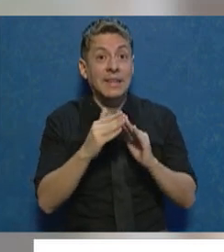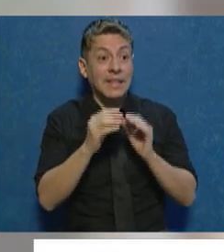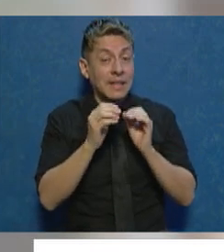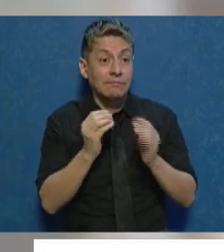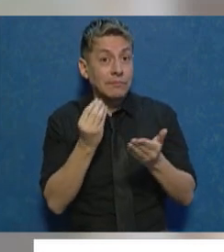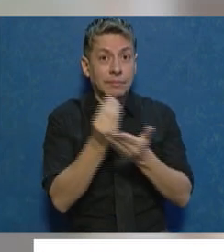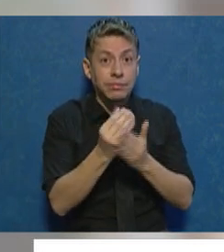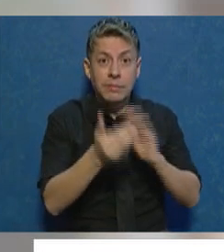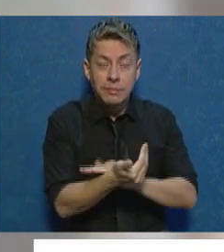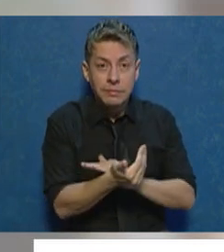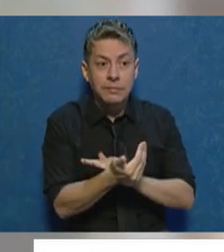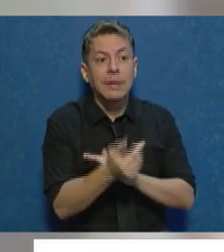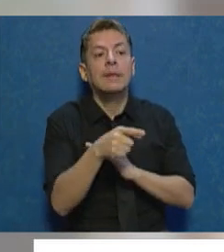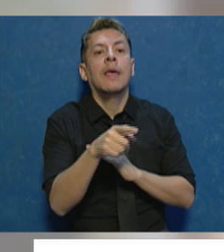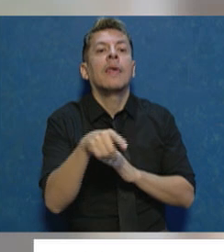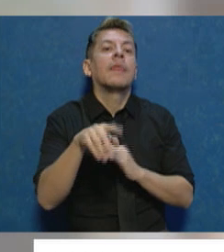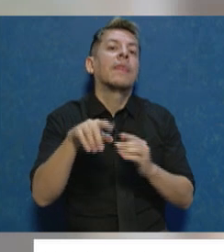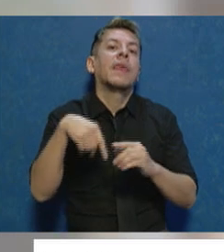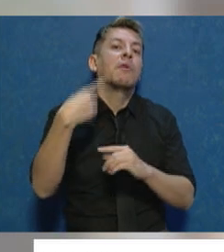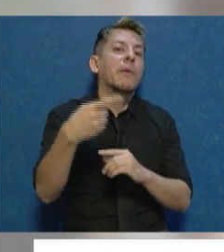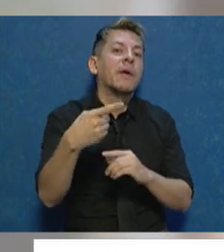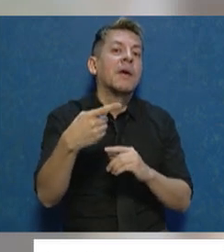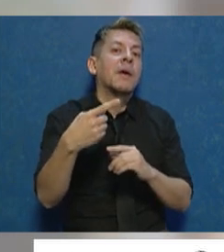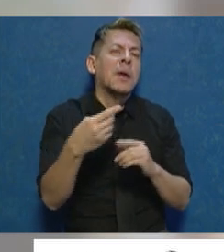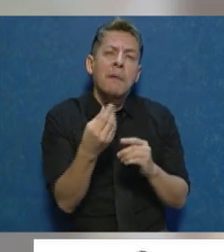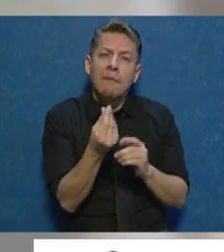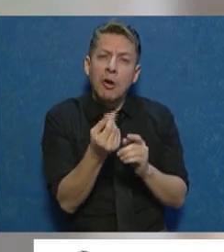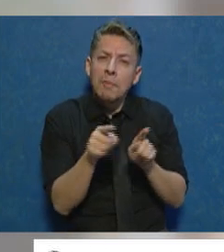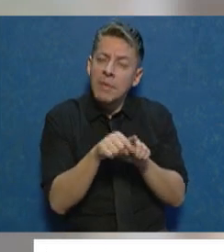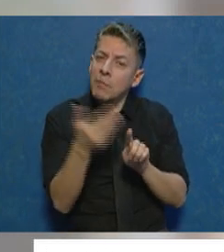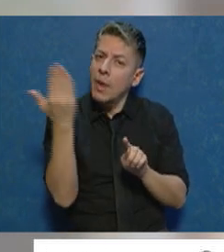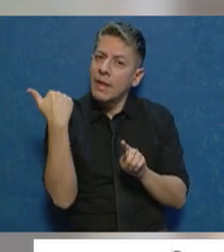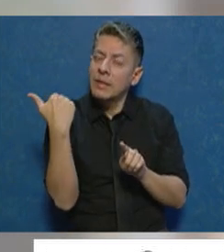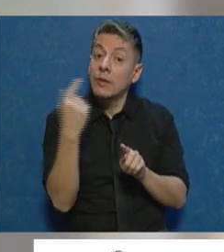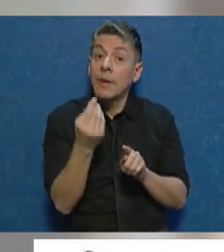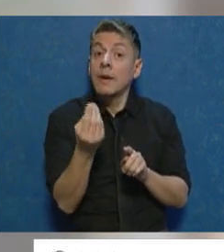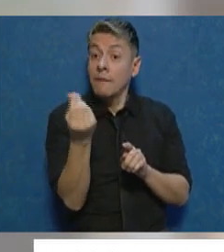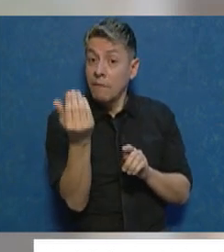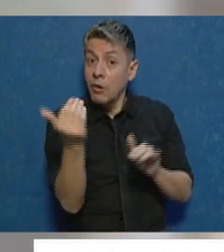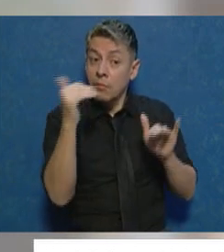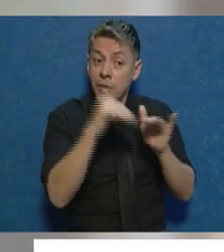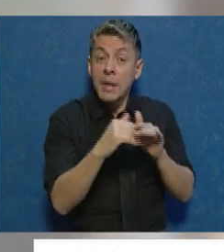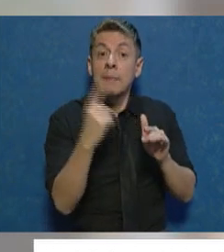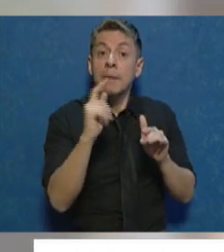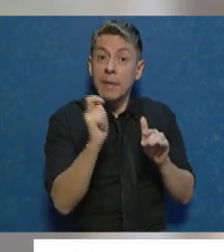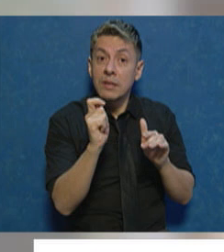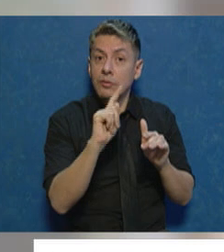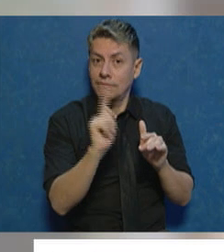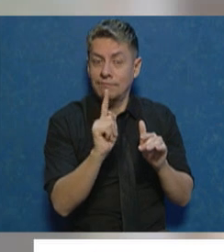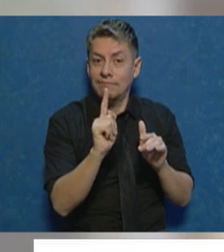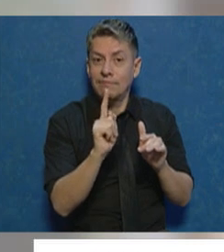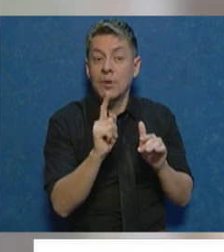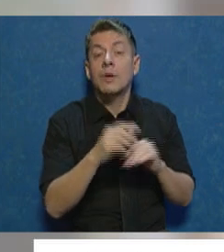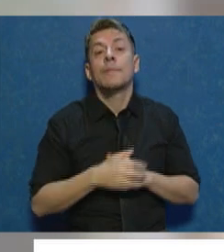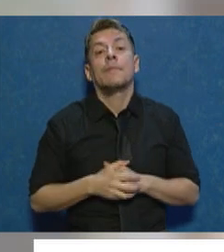manera actualizada. ¿Qué significa esto? Que no se va a poder retener respecto del primer mes que se pagó, sino que se va a tener que devolver